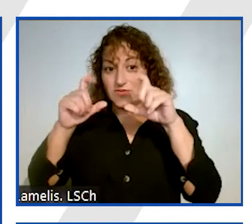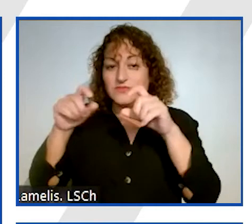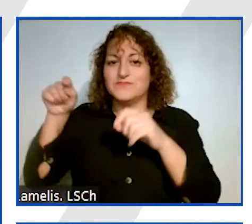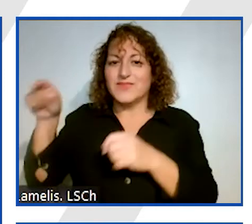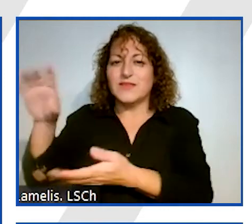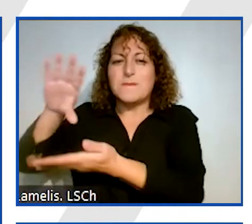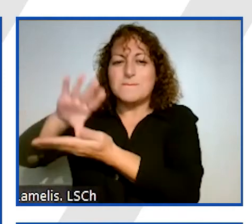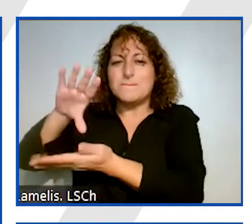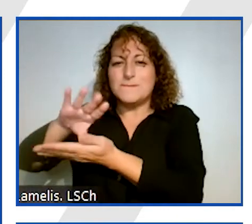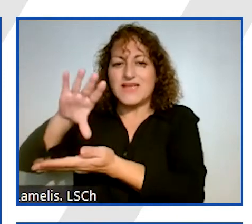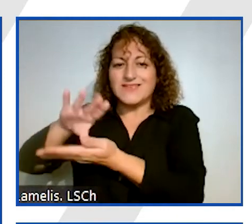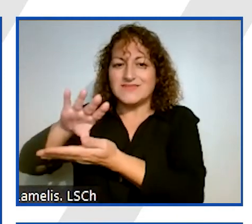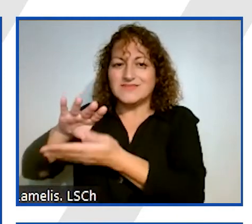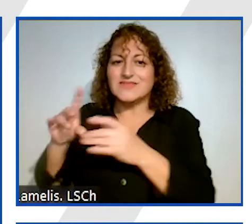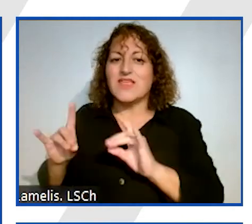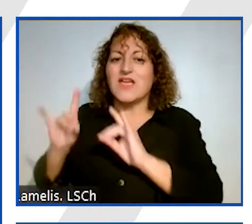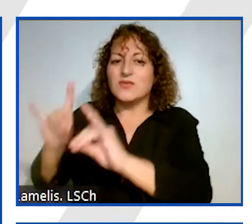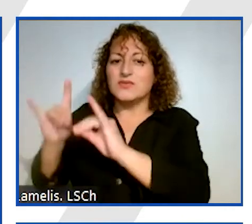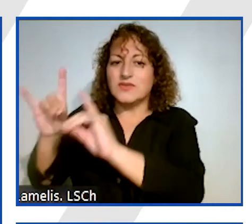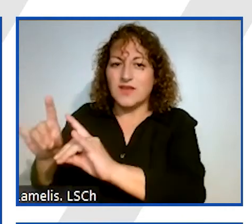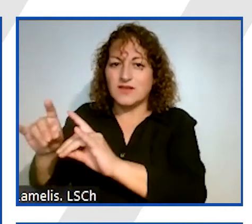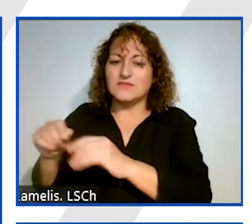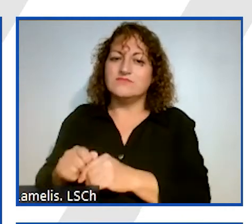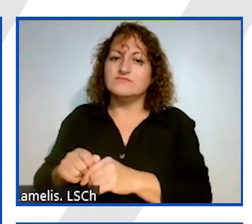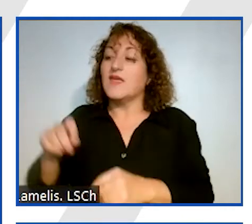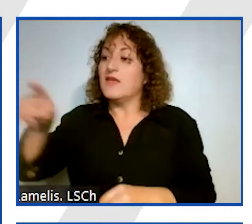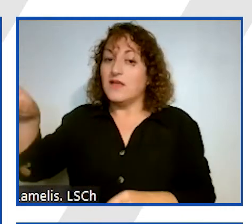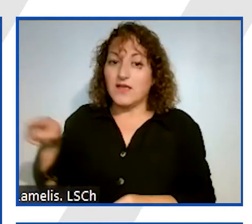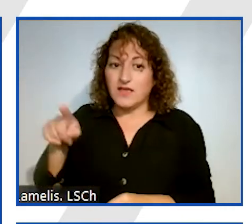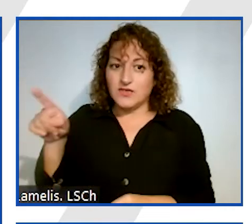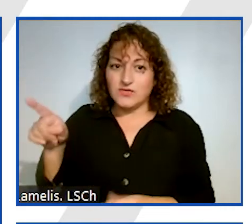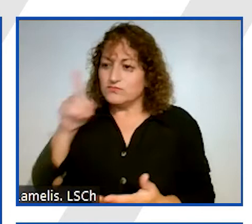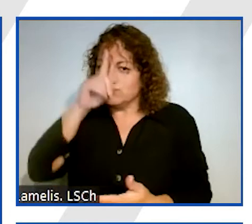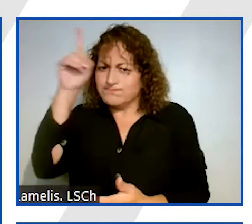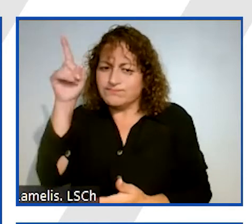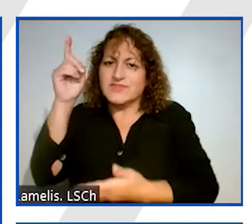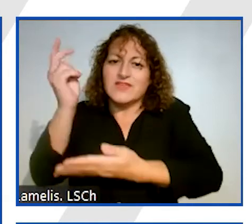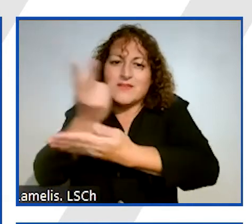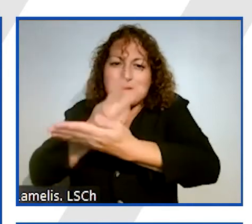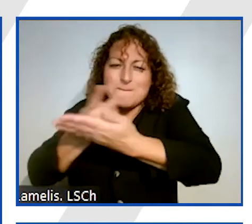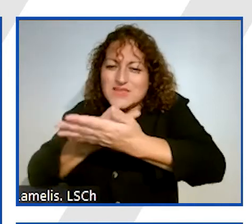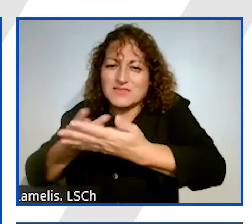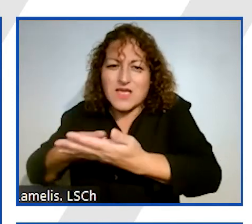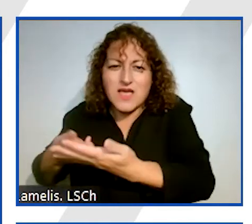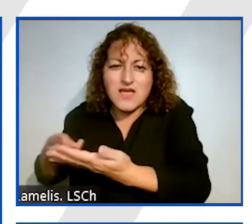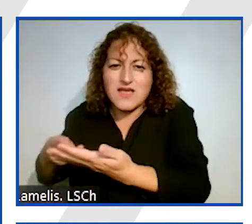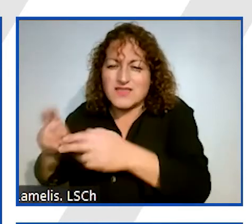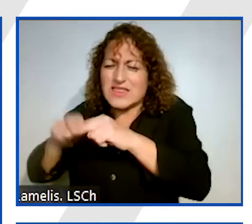culturas tenían la rutina de generar pinturas de su estilo de vida, y ha quedado un muy